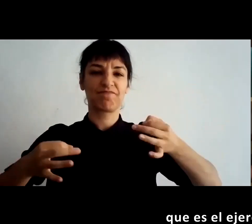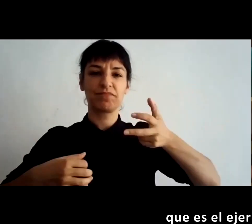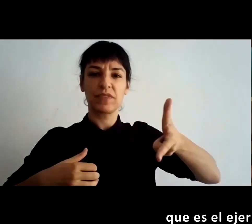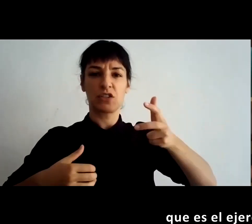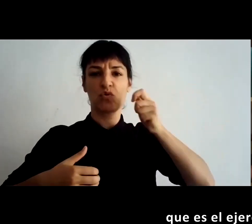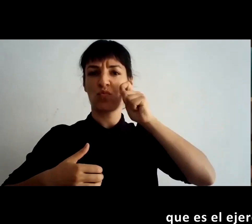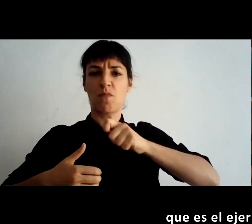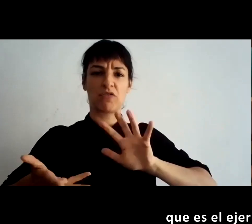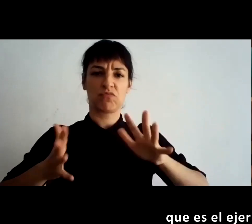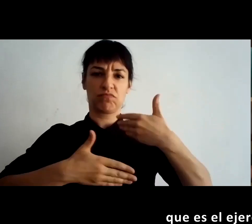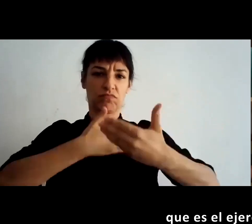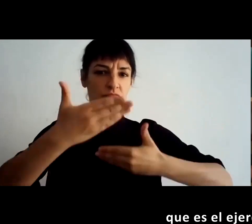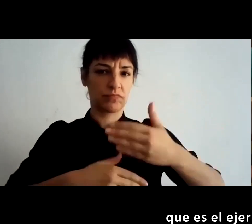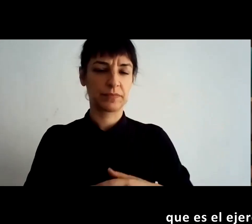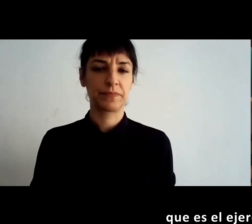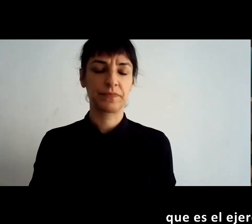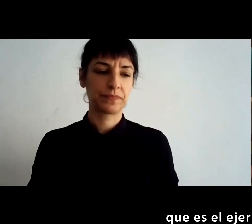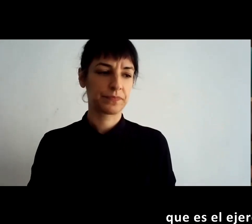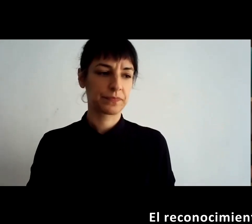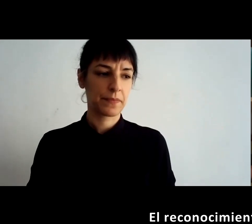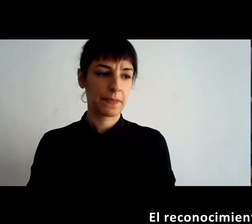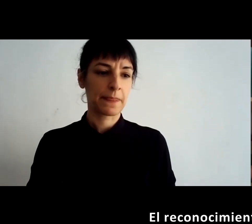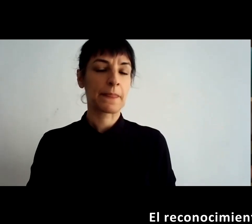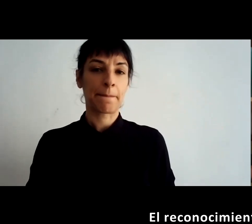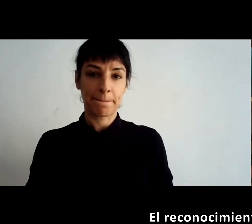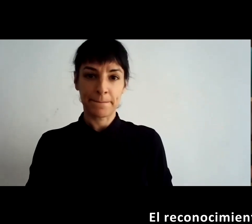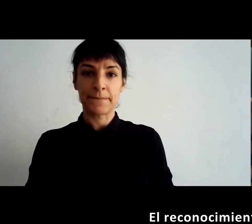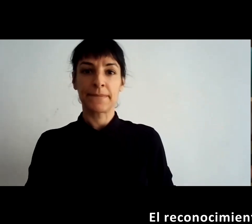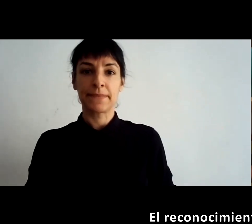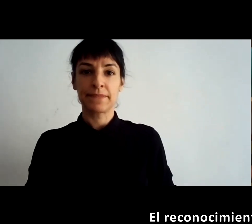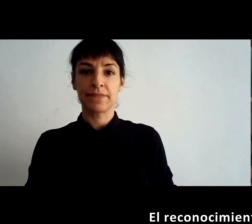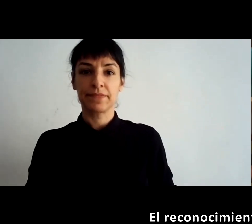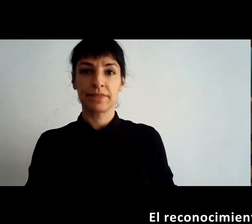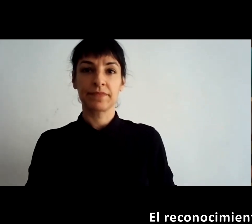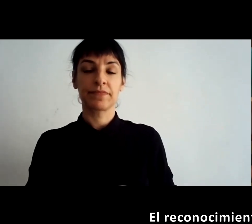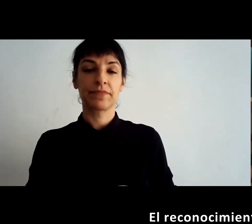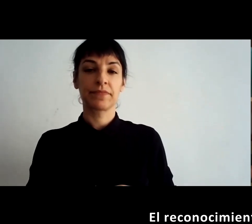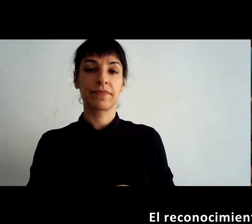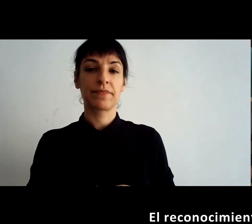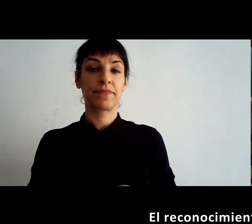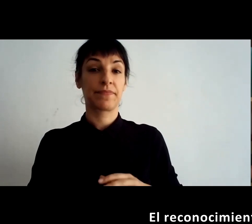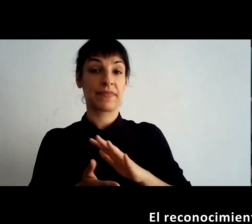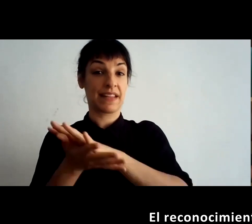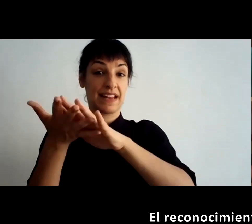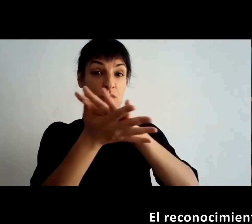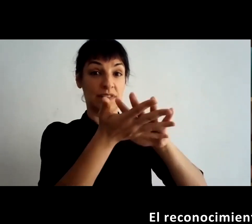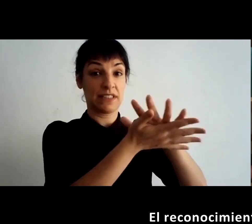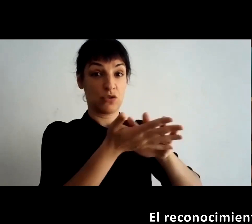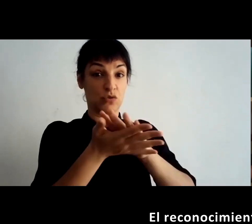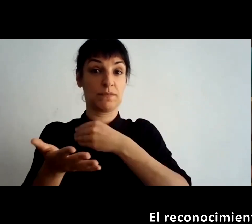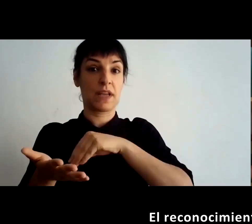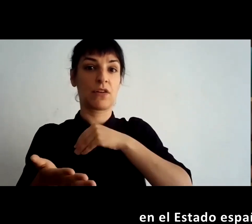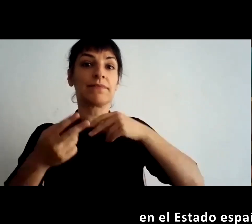derechos humanos. El reconocimiento legal a través de las lenguas de signos española en el